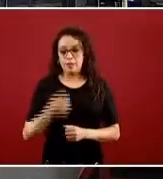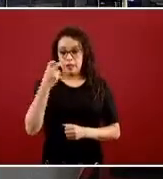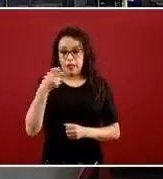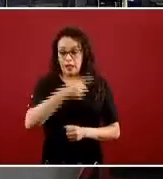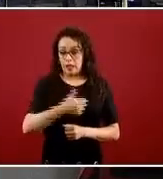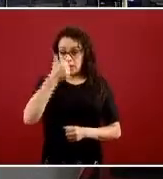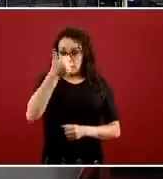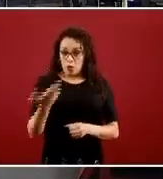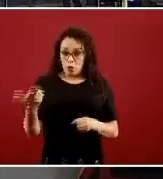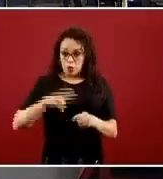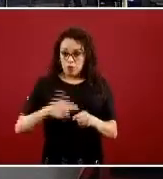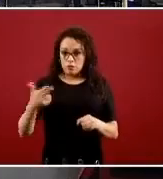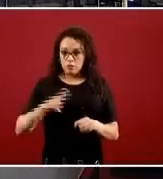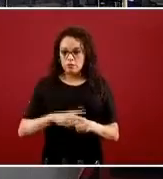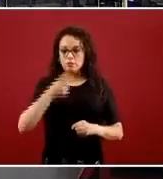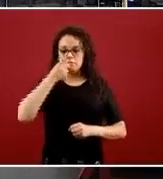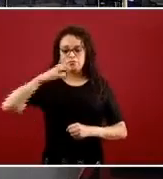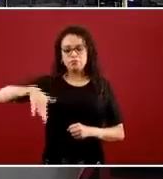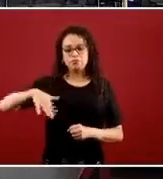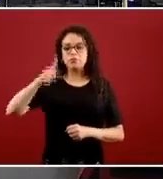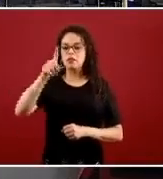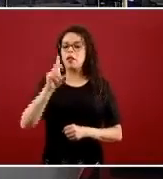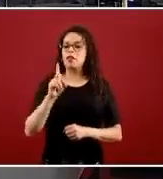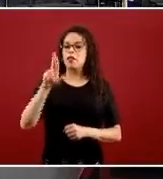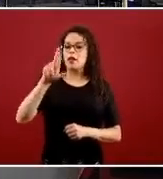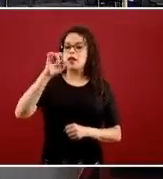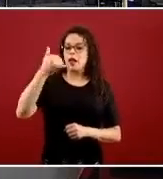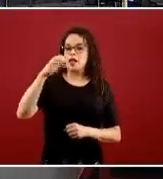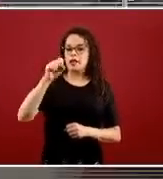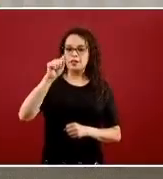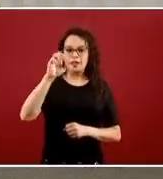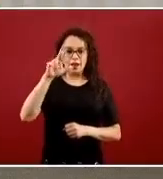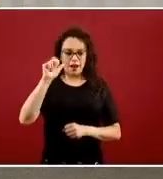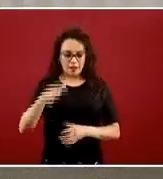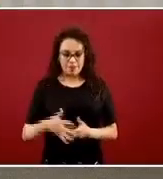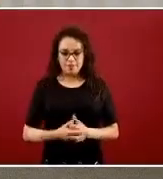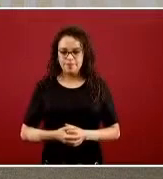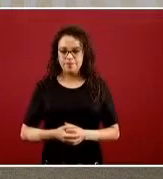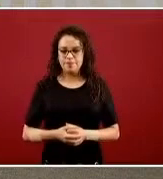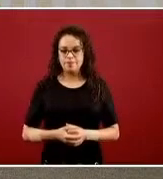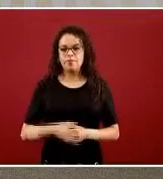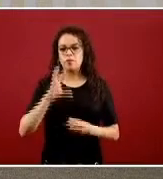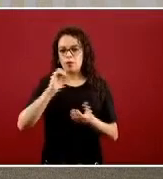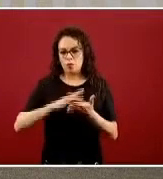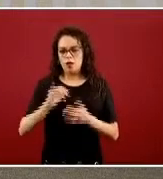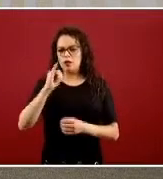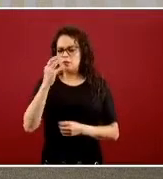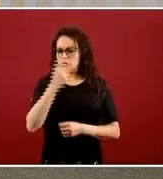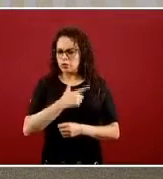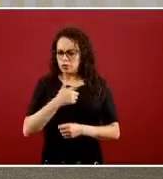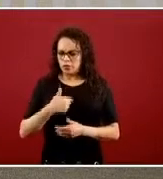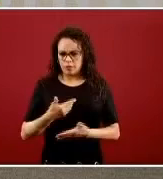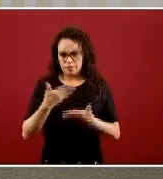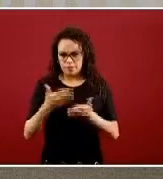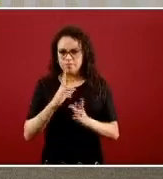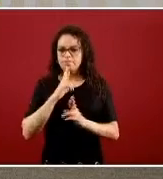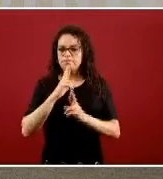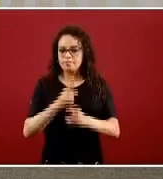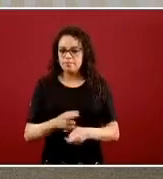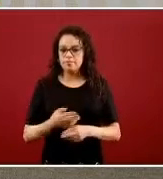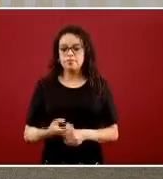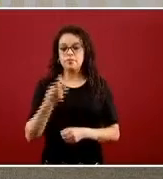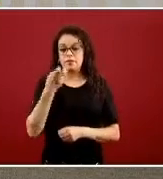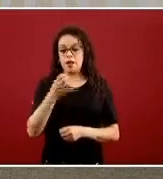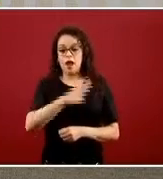que había anunciado el doctor Reyes Terán? Gracias. Cómo no, con mucho gusto. Gracias, Araceli. Sobre la calidad de los productos y de los